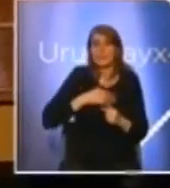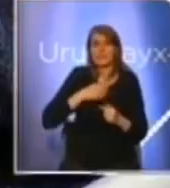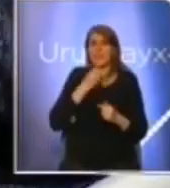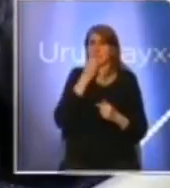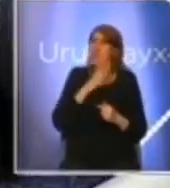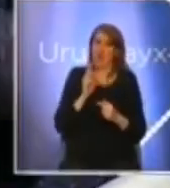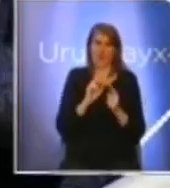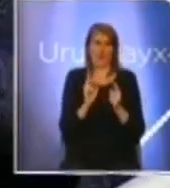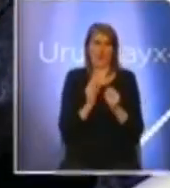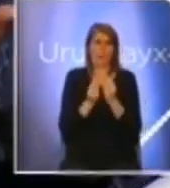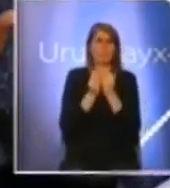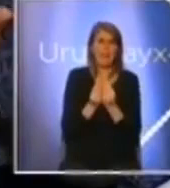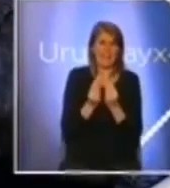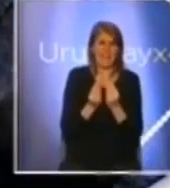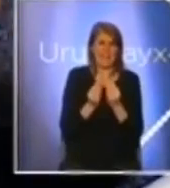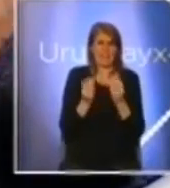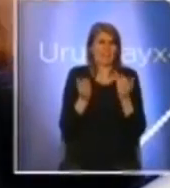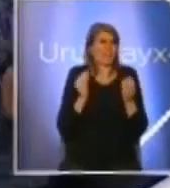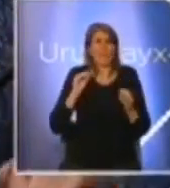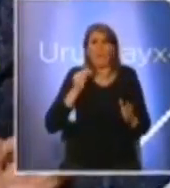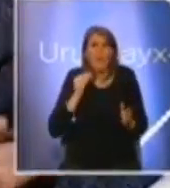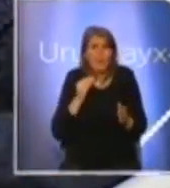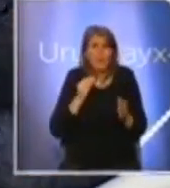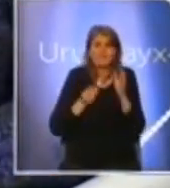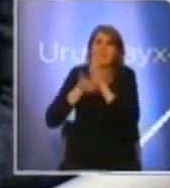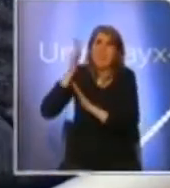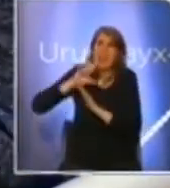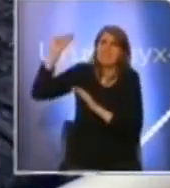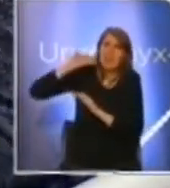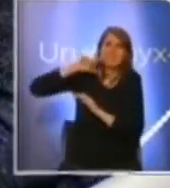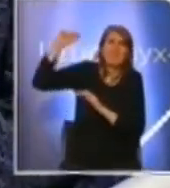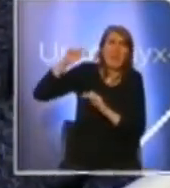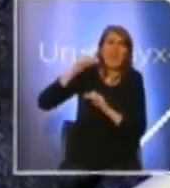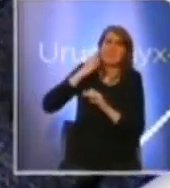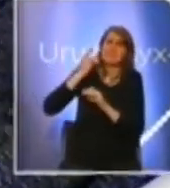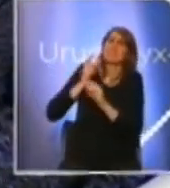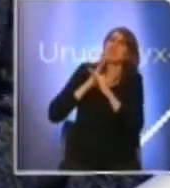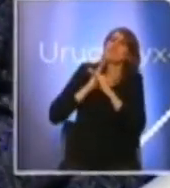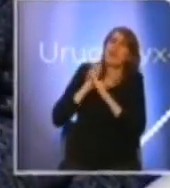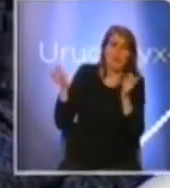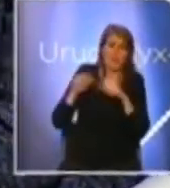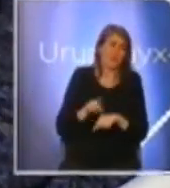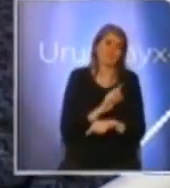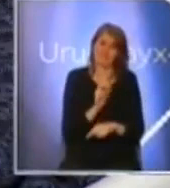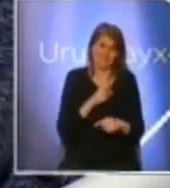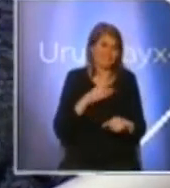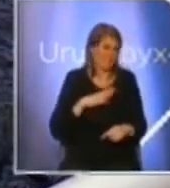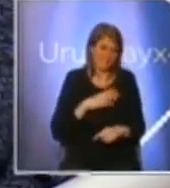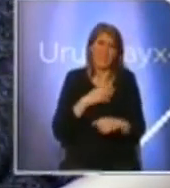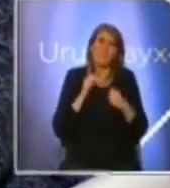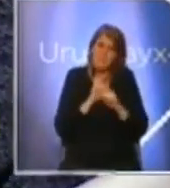invertir en mandar al exterior a los jóvenes porque no vuelven, yo he escuchado mucho eso, yo considero que sí, que es una buena